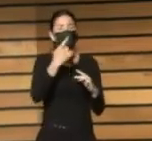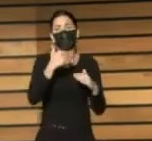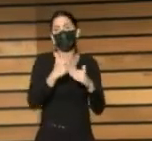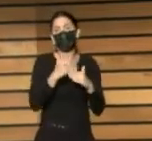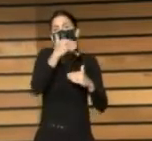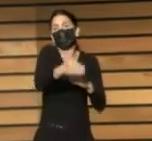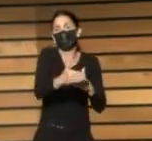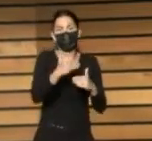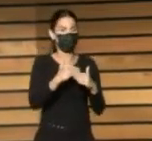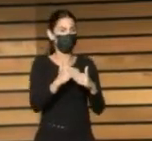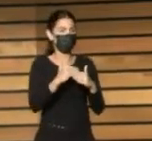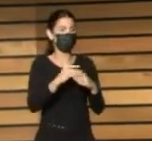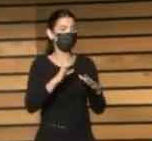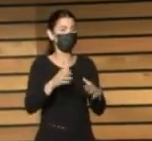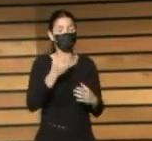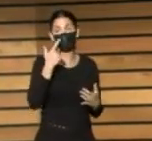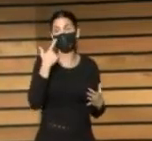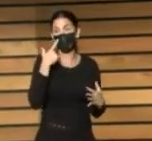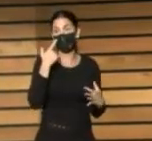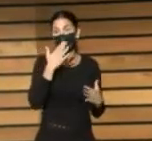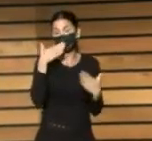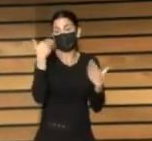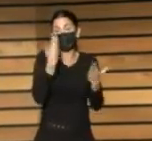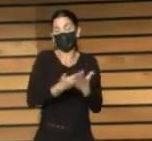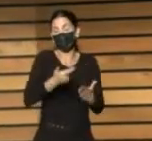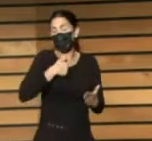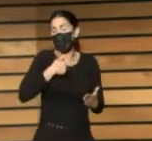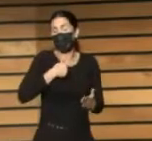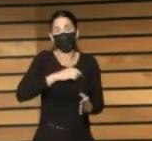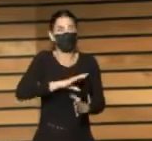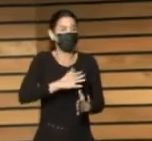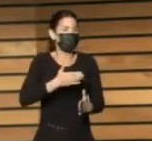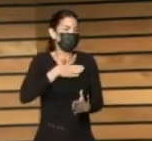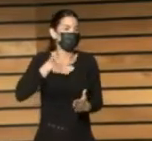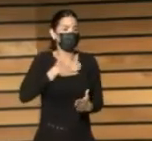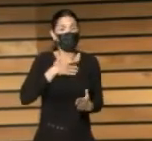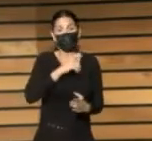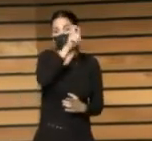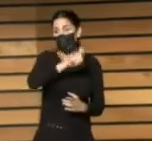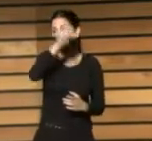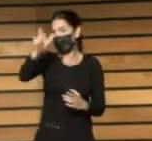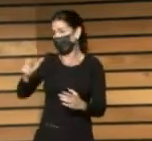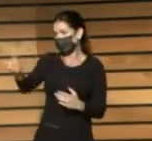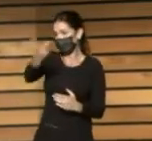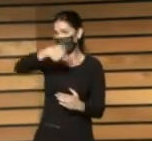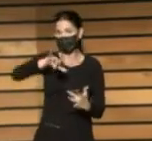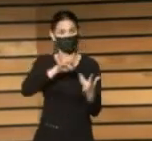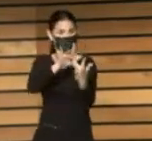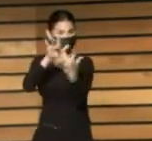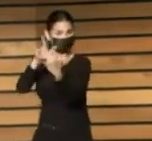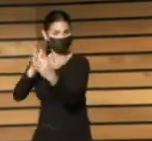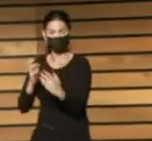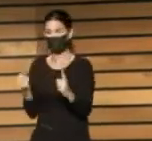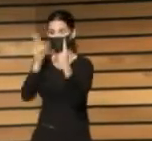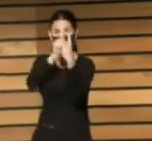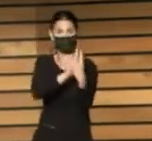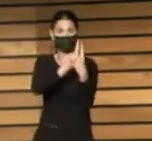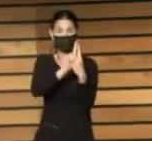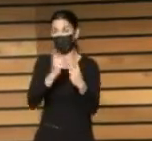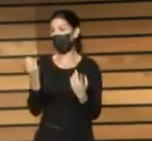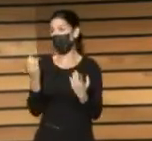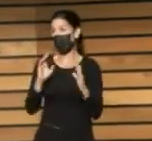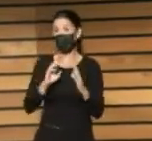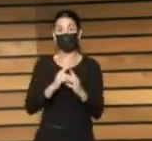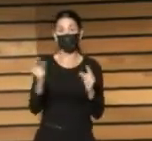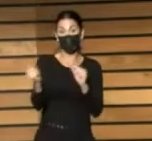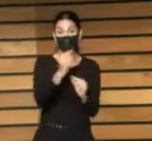primera frontera, y la verdad por eso me hubiera encantado conoceros personalmente e incluso asistir a alguno de los debates